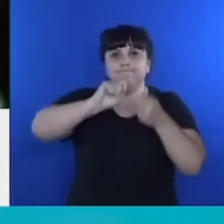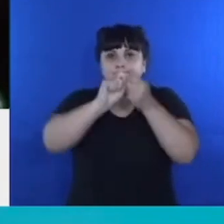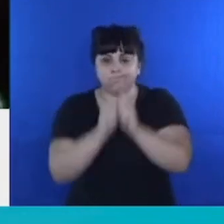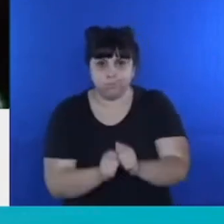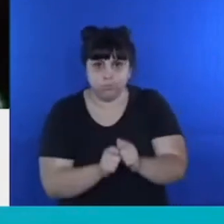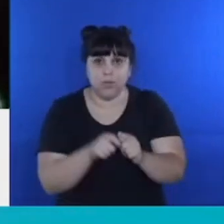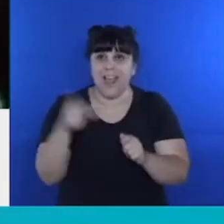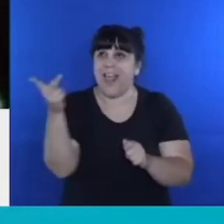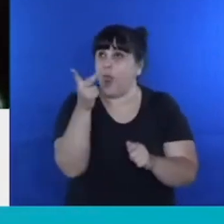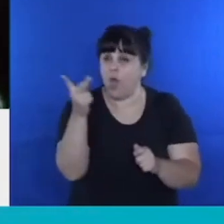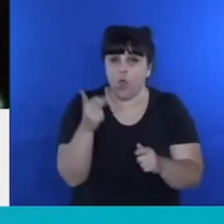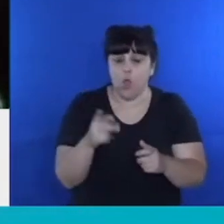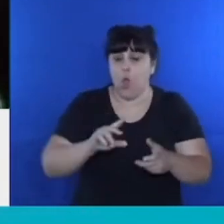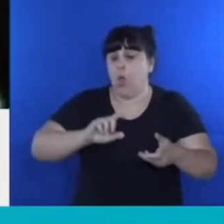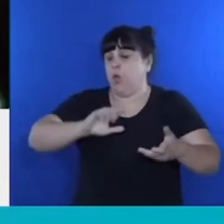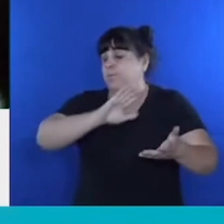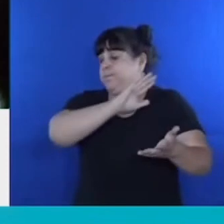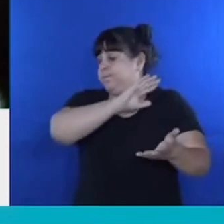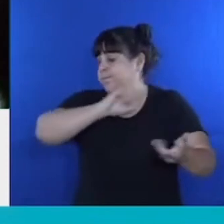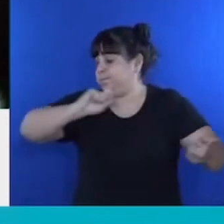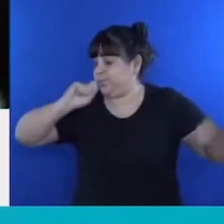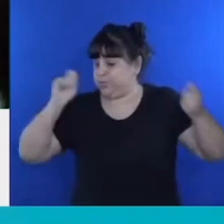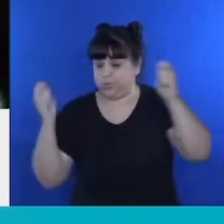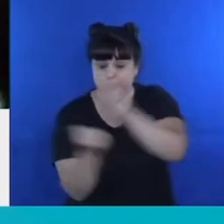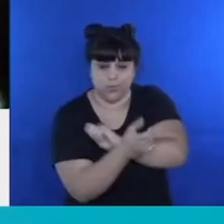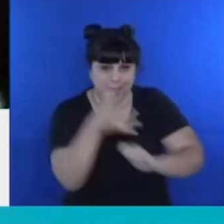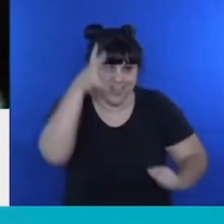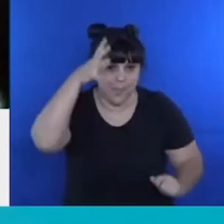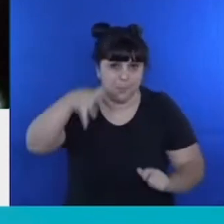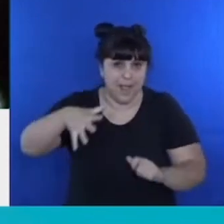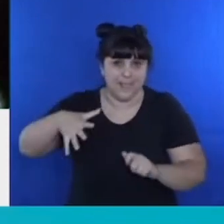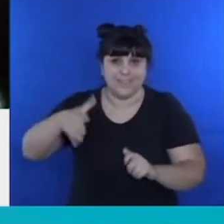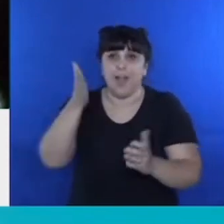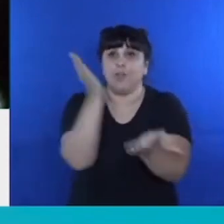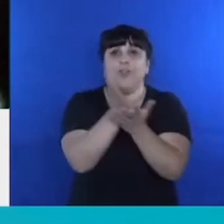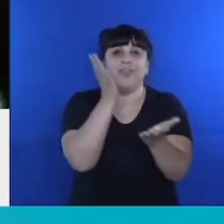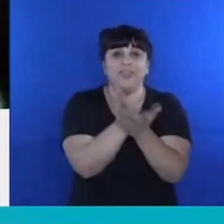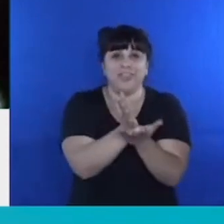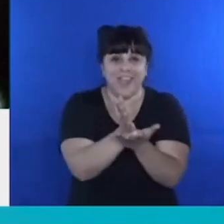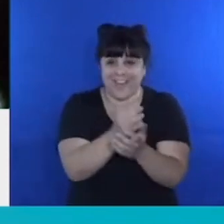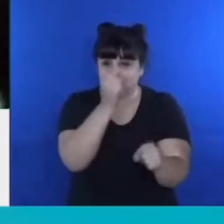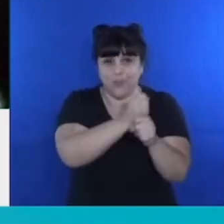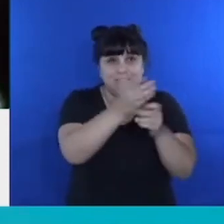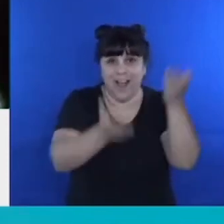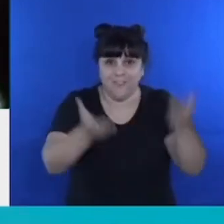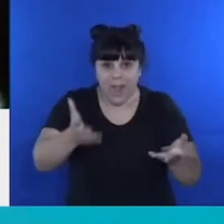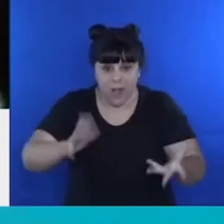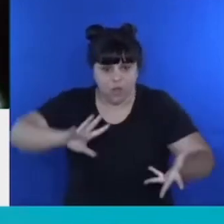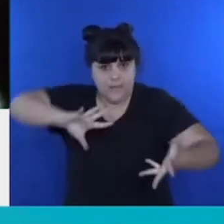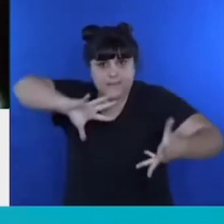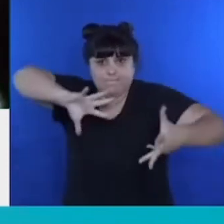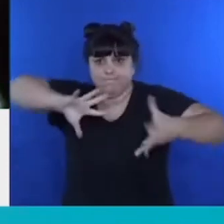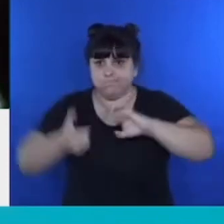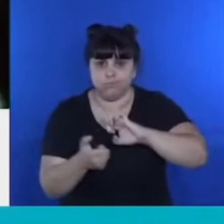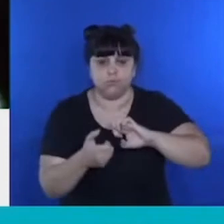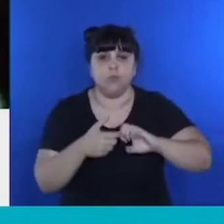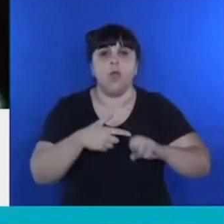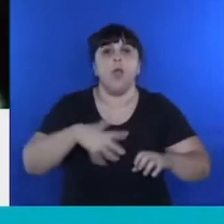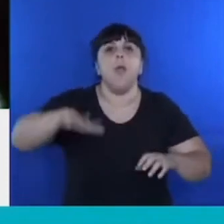arrasado sin precedentes con los derechos de los trabajadores y del pueblo